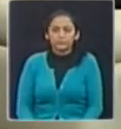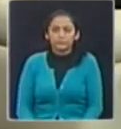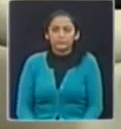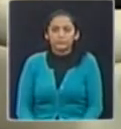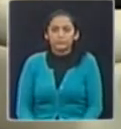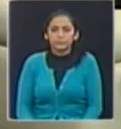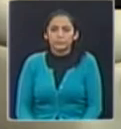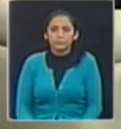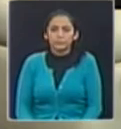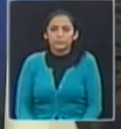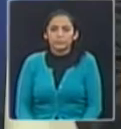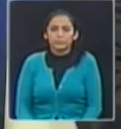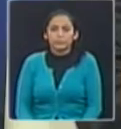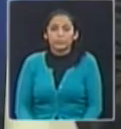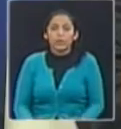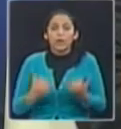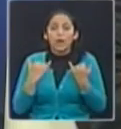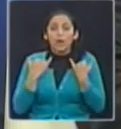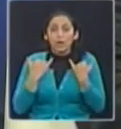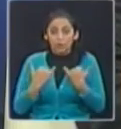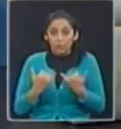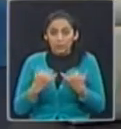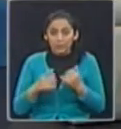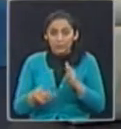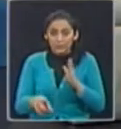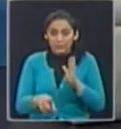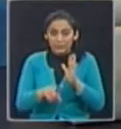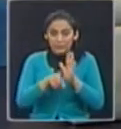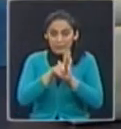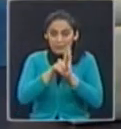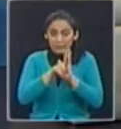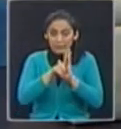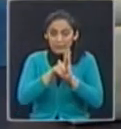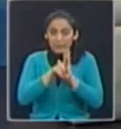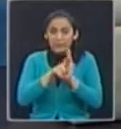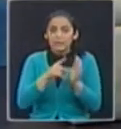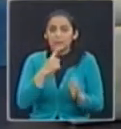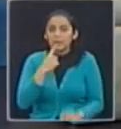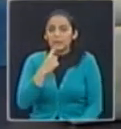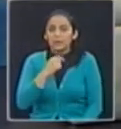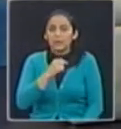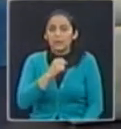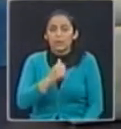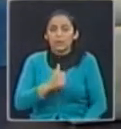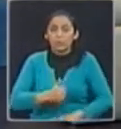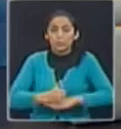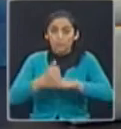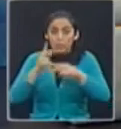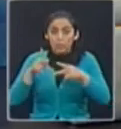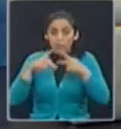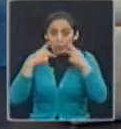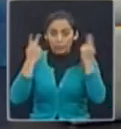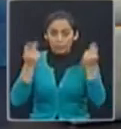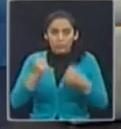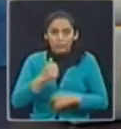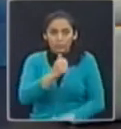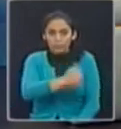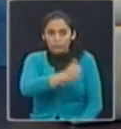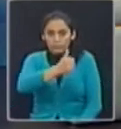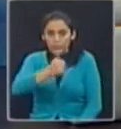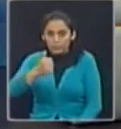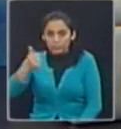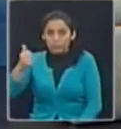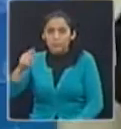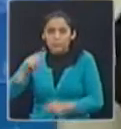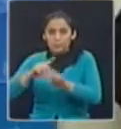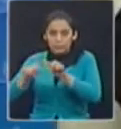de la ley que prohíbe que los funcionarios públicos o los dignatarios de elección popular tengan bienes de